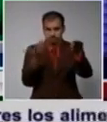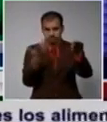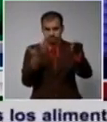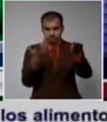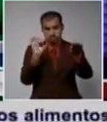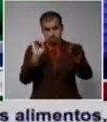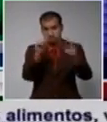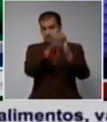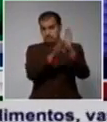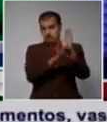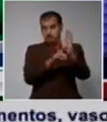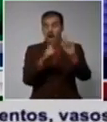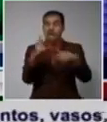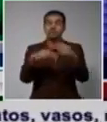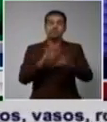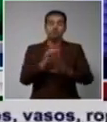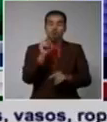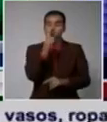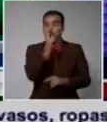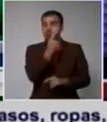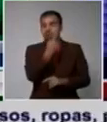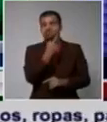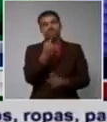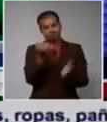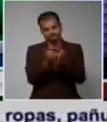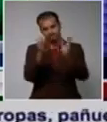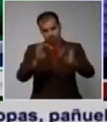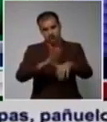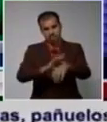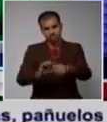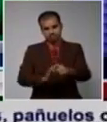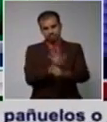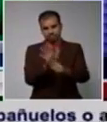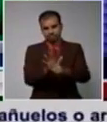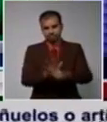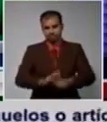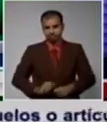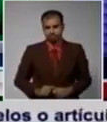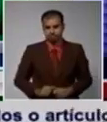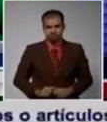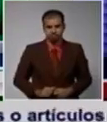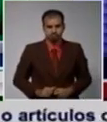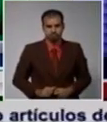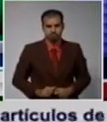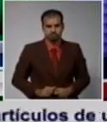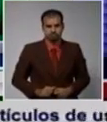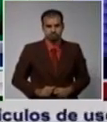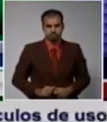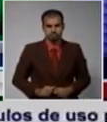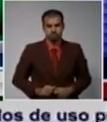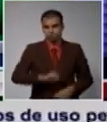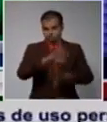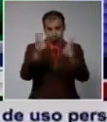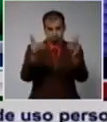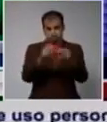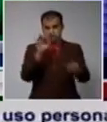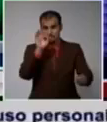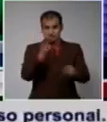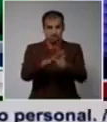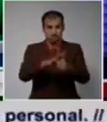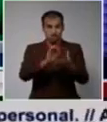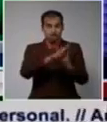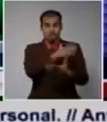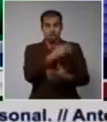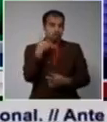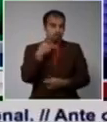hizo el PCR y se confirmaron con COVID-19. Ya se acumulan desde que comenzó la pandemia un